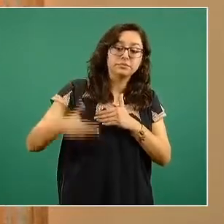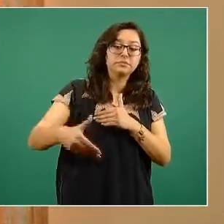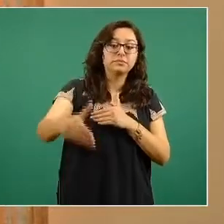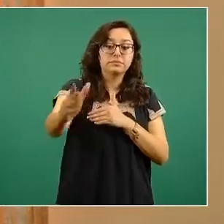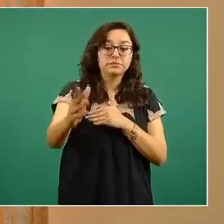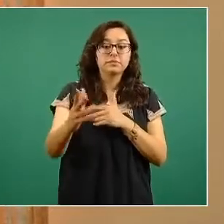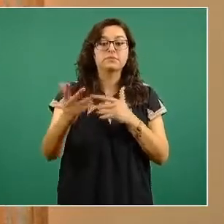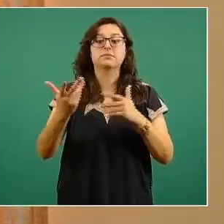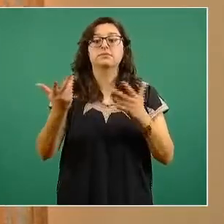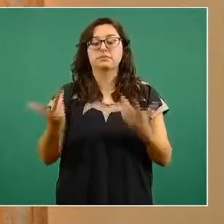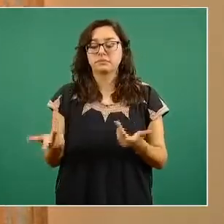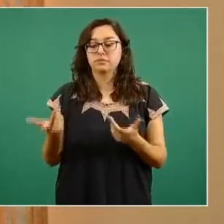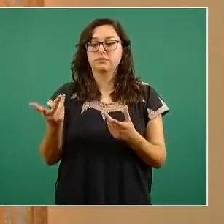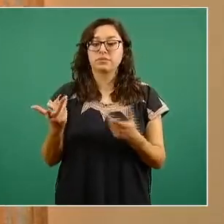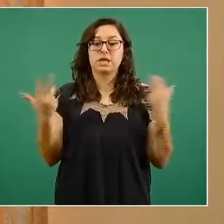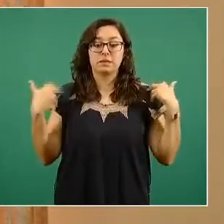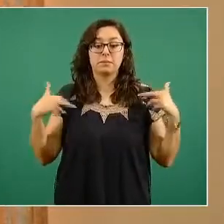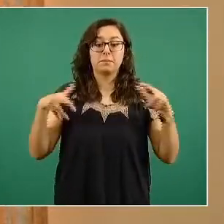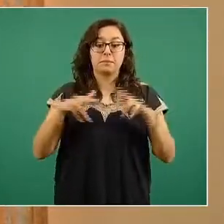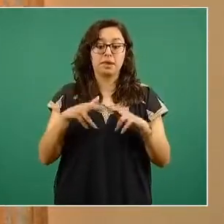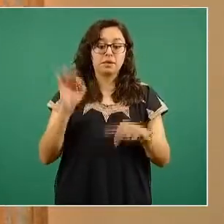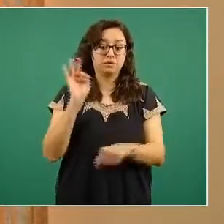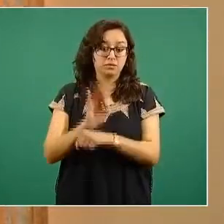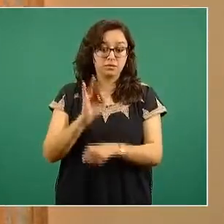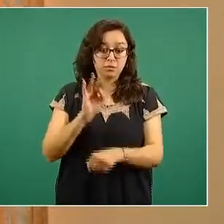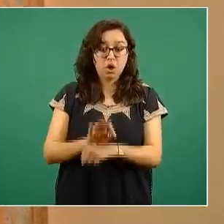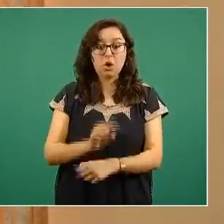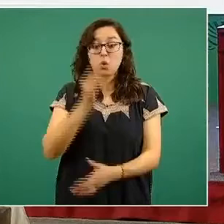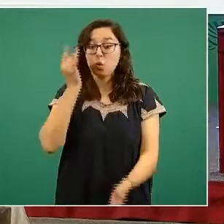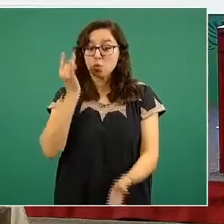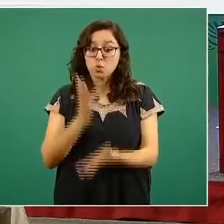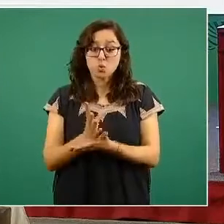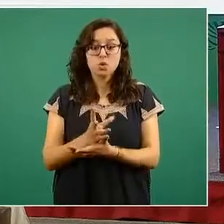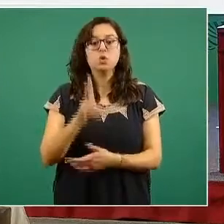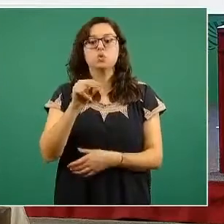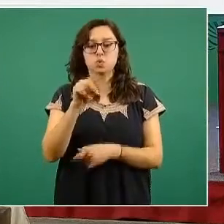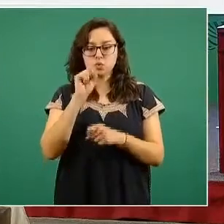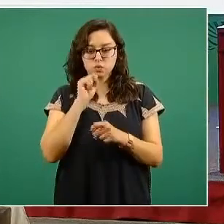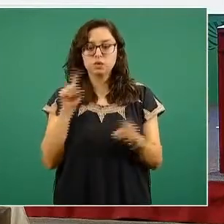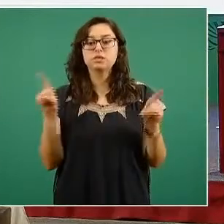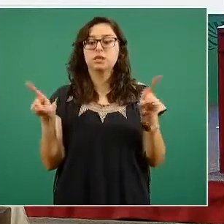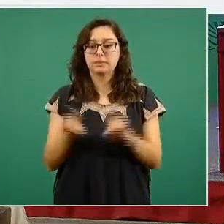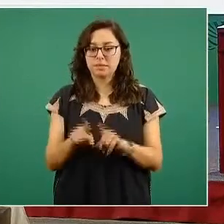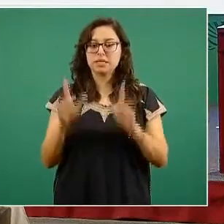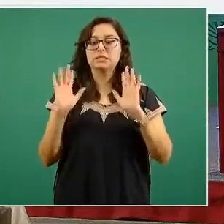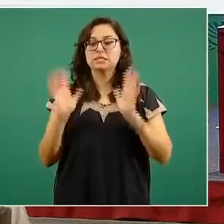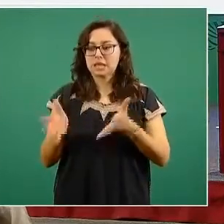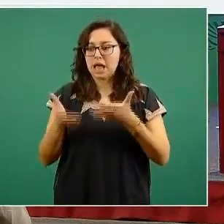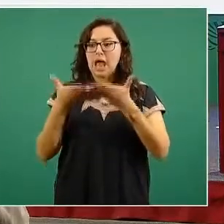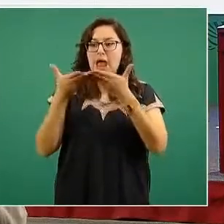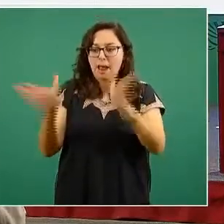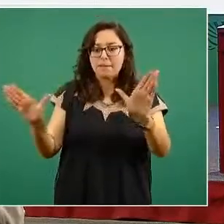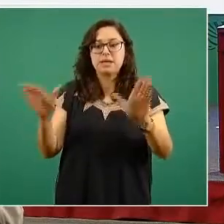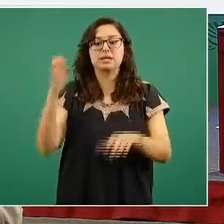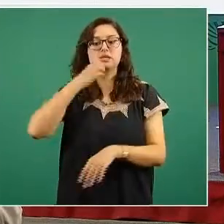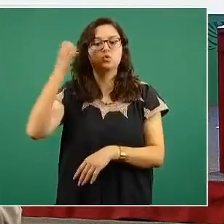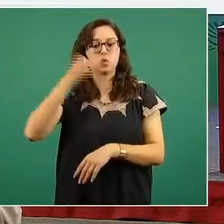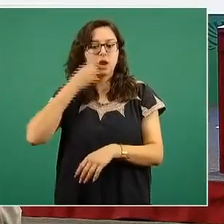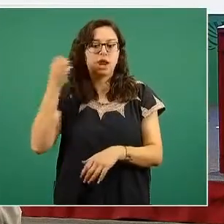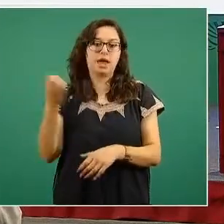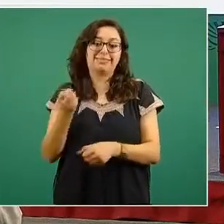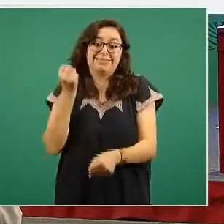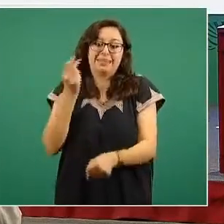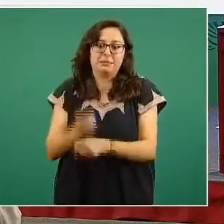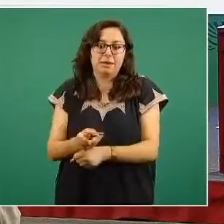no solamente proteger al personal educativo, sino además tener la oportunidad de abrir más prontamente el